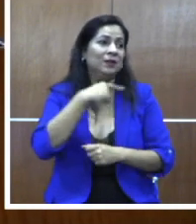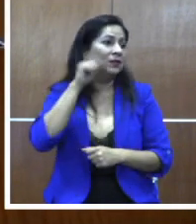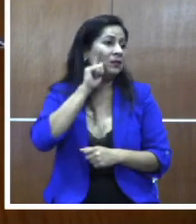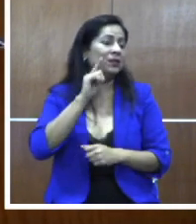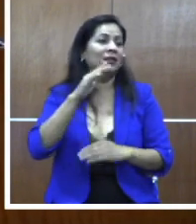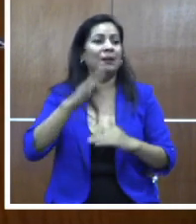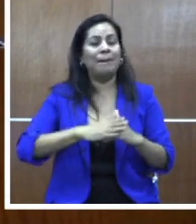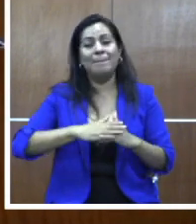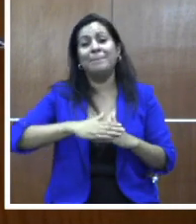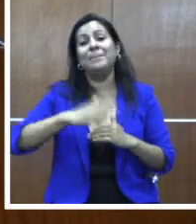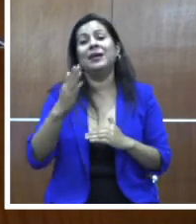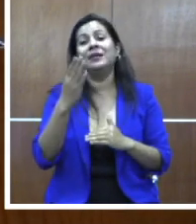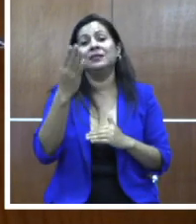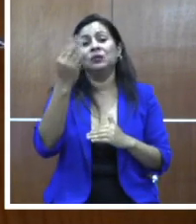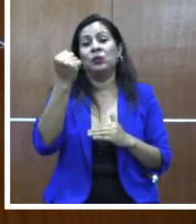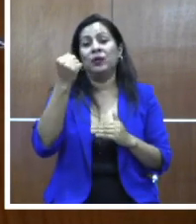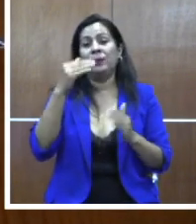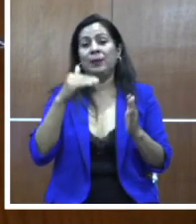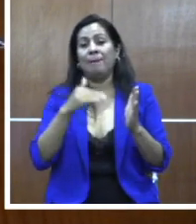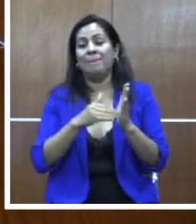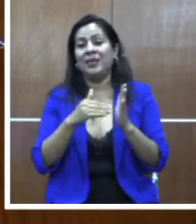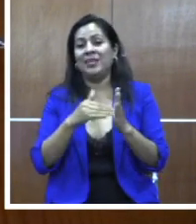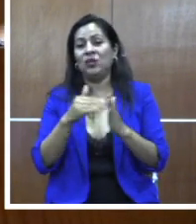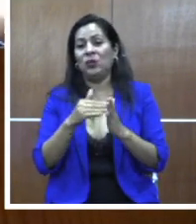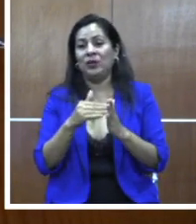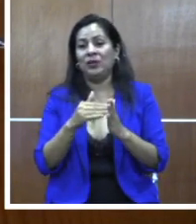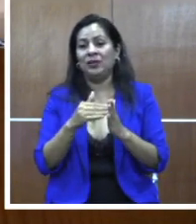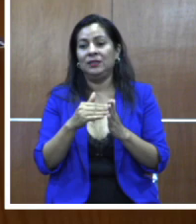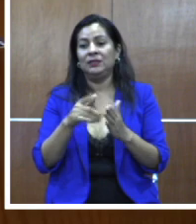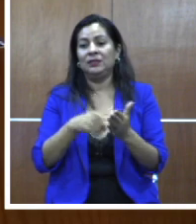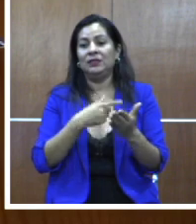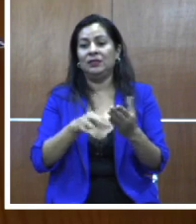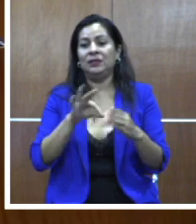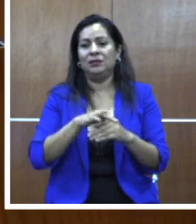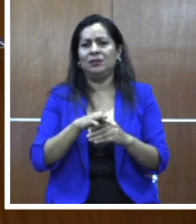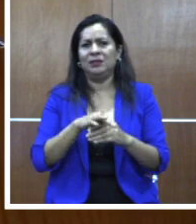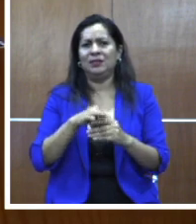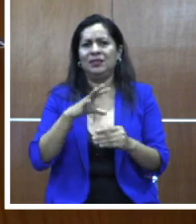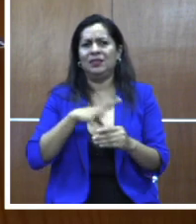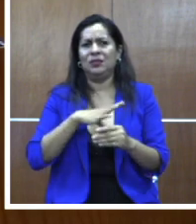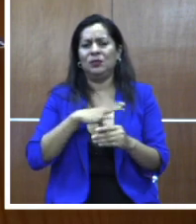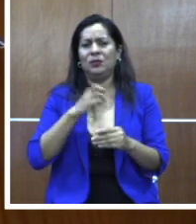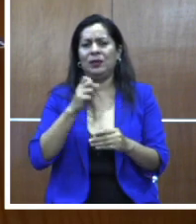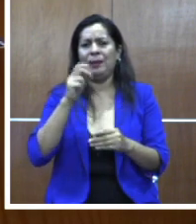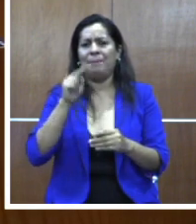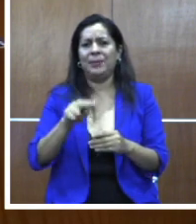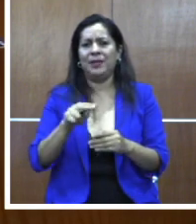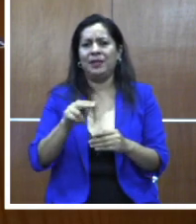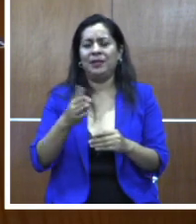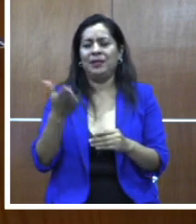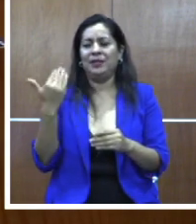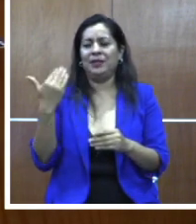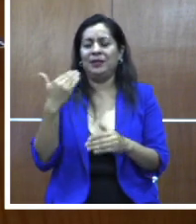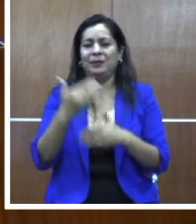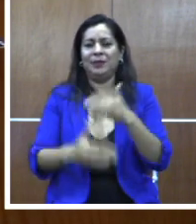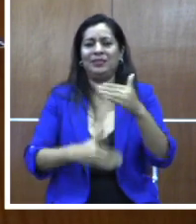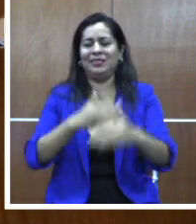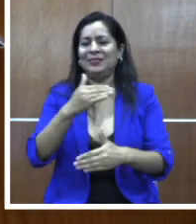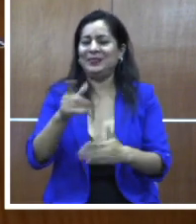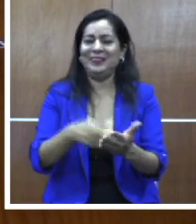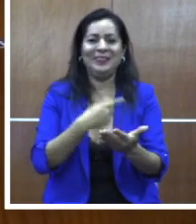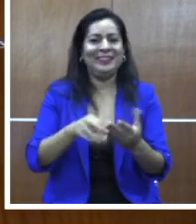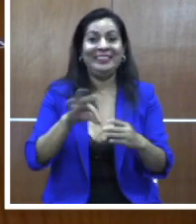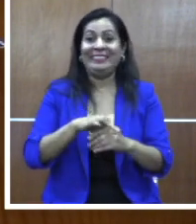más que los 9 millones de votos que obtuvo el PAN en el pasado proceso